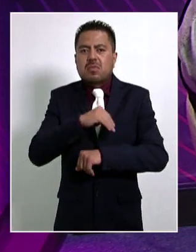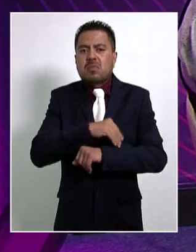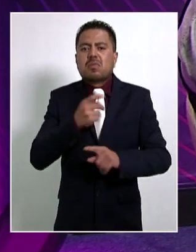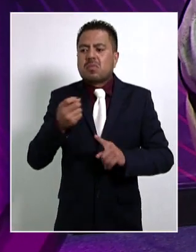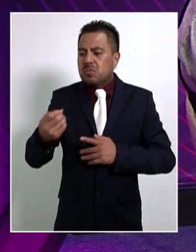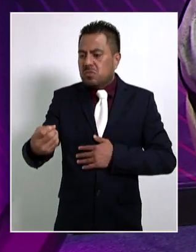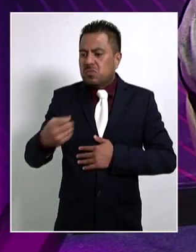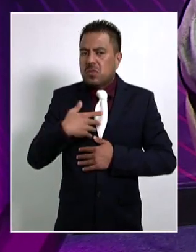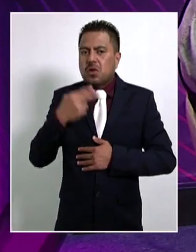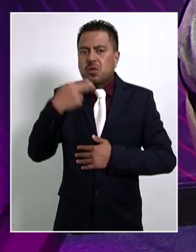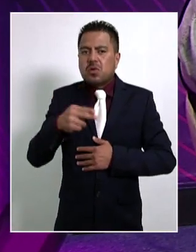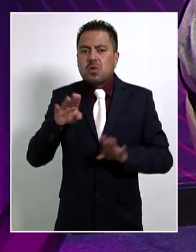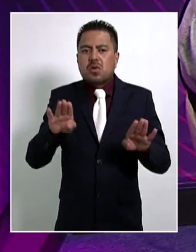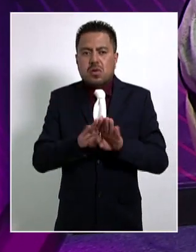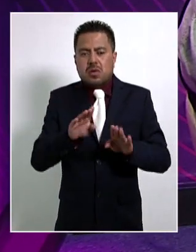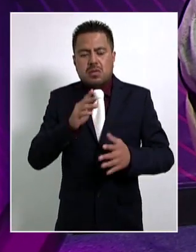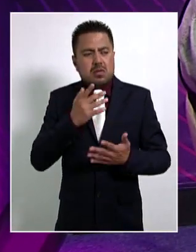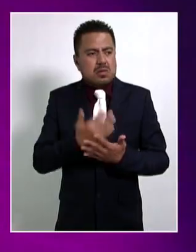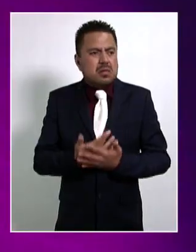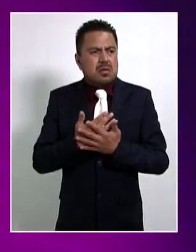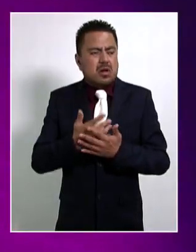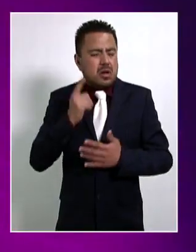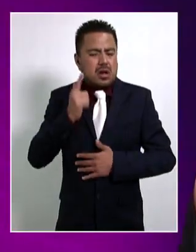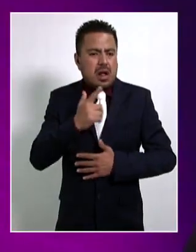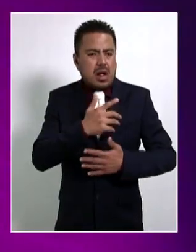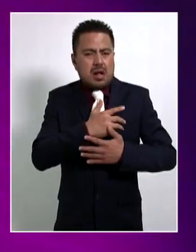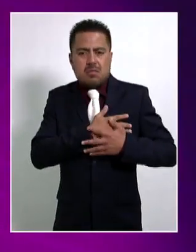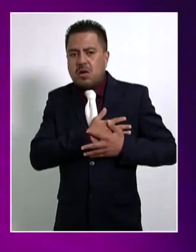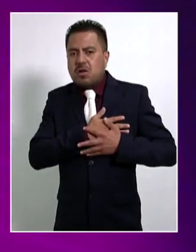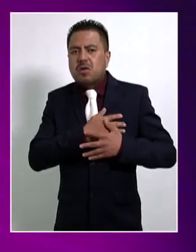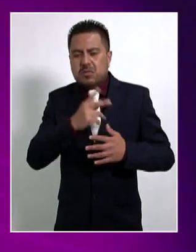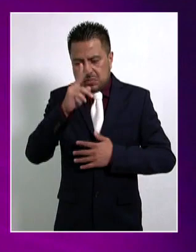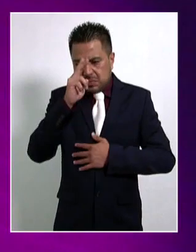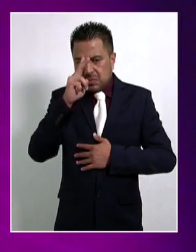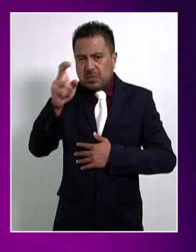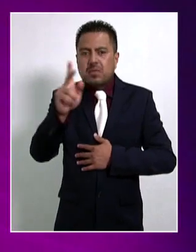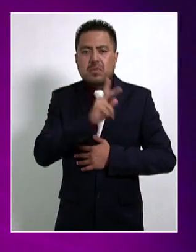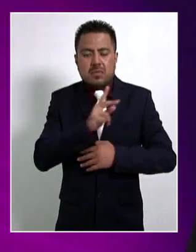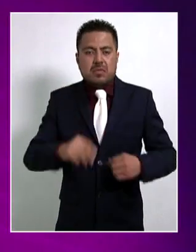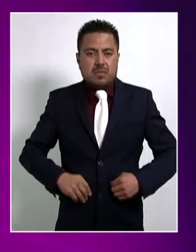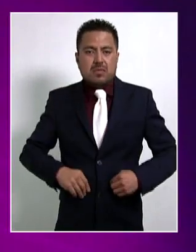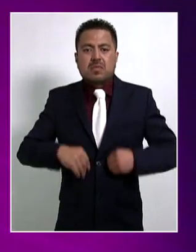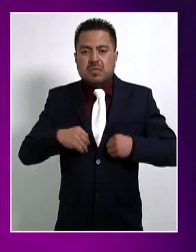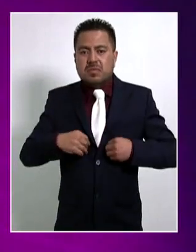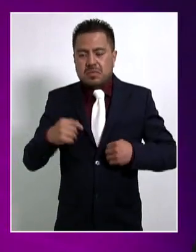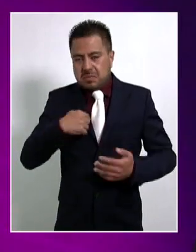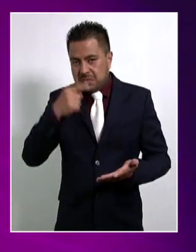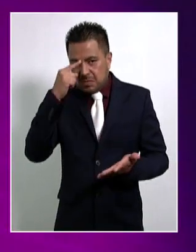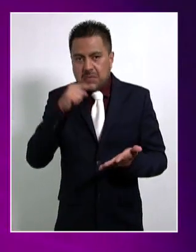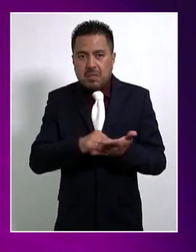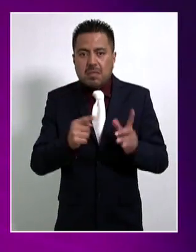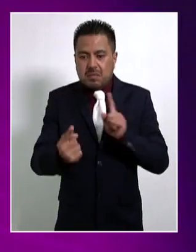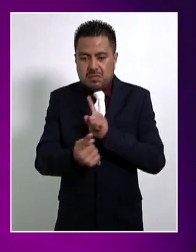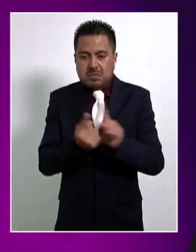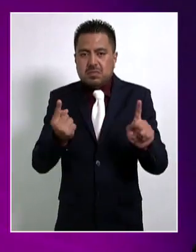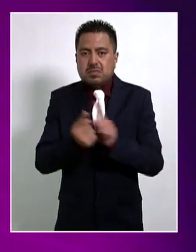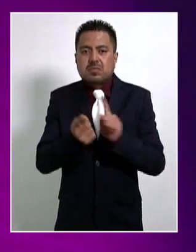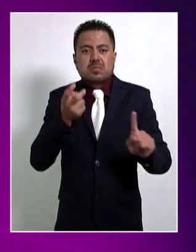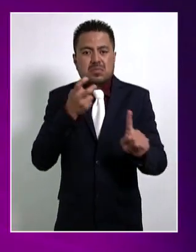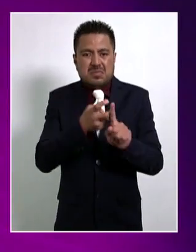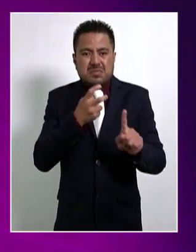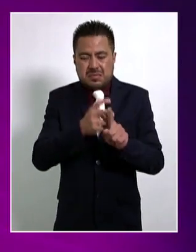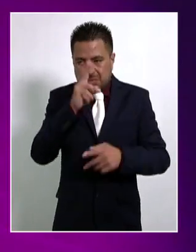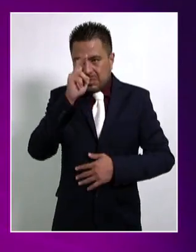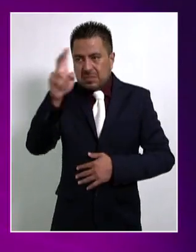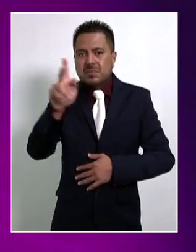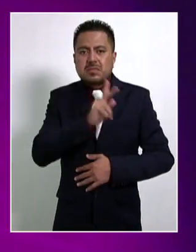se me asignó un nombre con mucha esperanza, con mucho amor y también con mucho deseo de mi vida, ¿no? Y creo que frente a eso, frente a ese